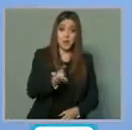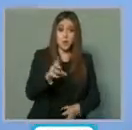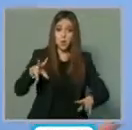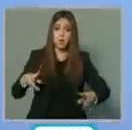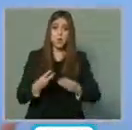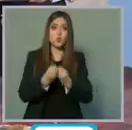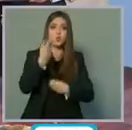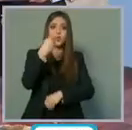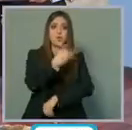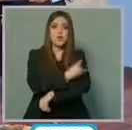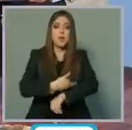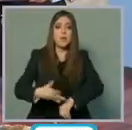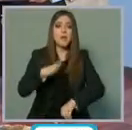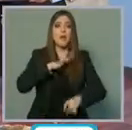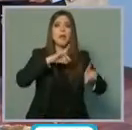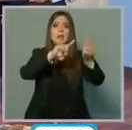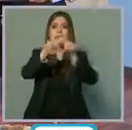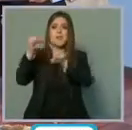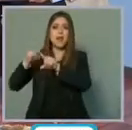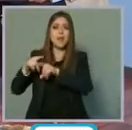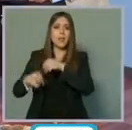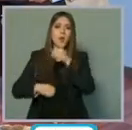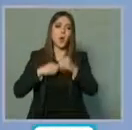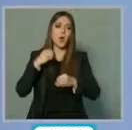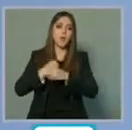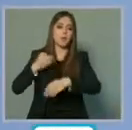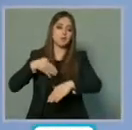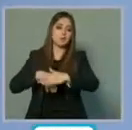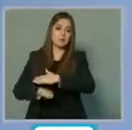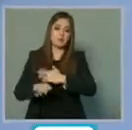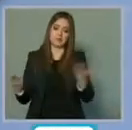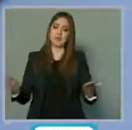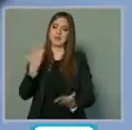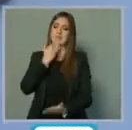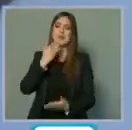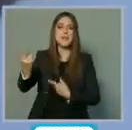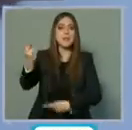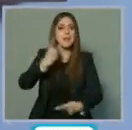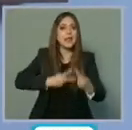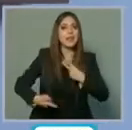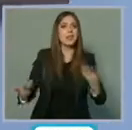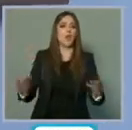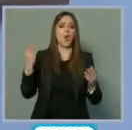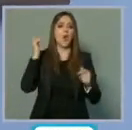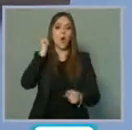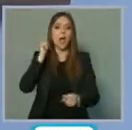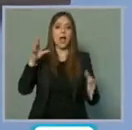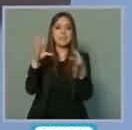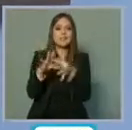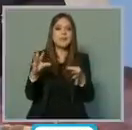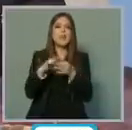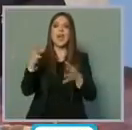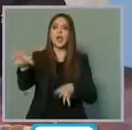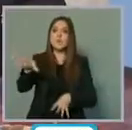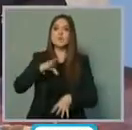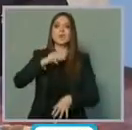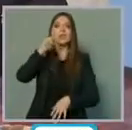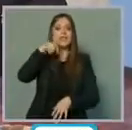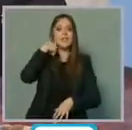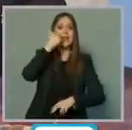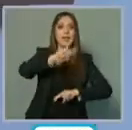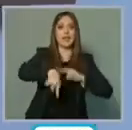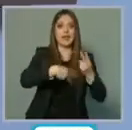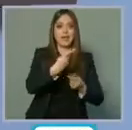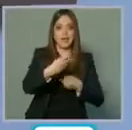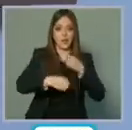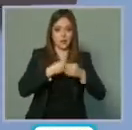tenemos opciones para todos, así que bienvenida, Alegría, por favor, Hola. Contágianos con el teatro esta mañana. Muchas gracias, buenos días a todos. Hola, buenos días. Pues miren,